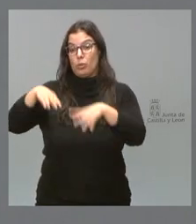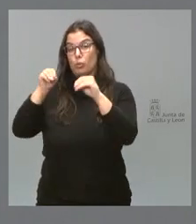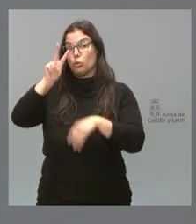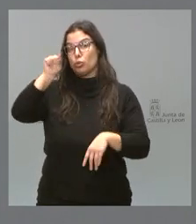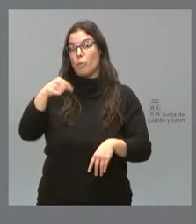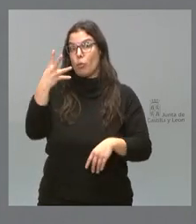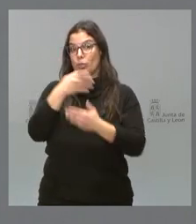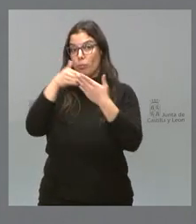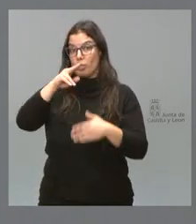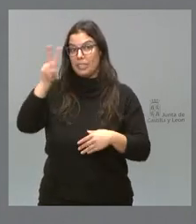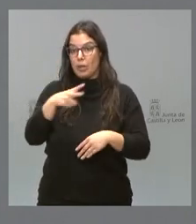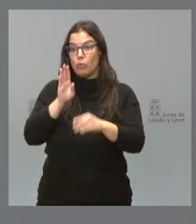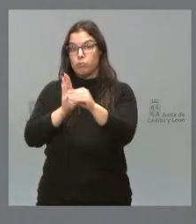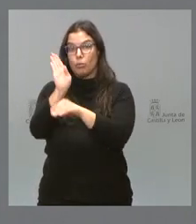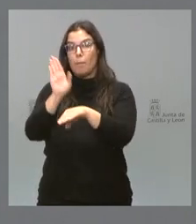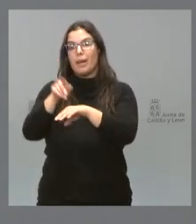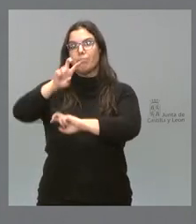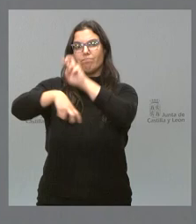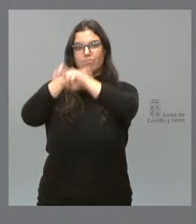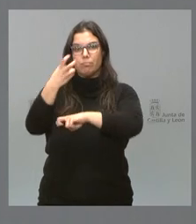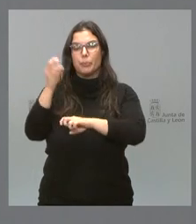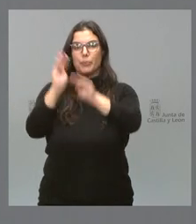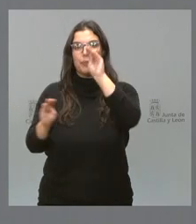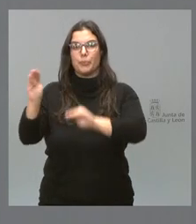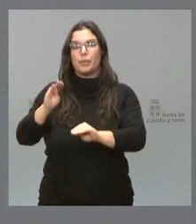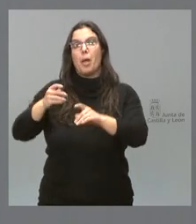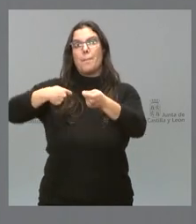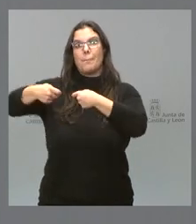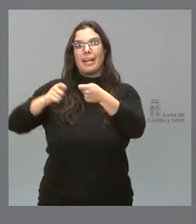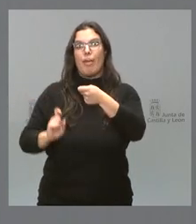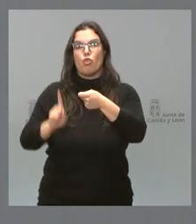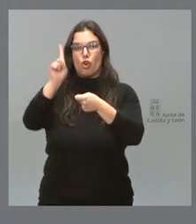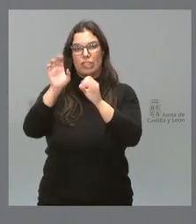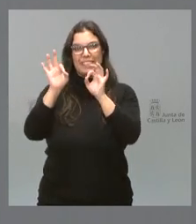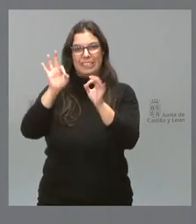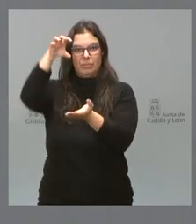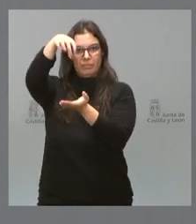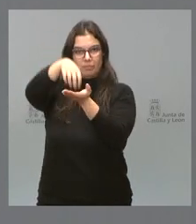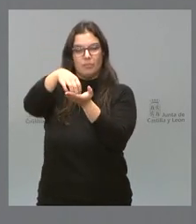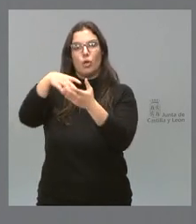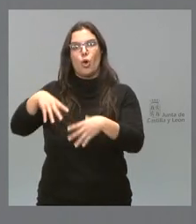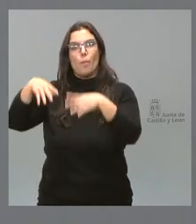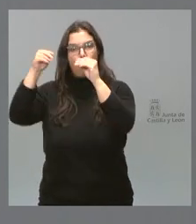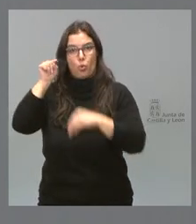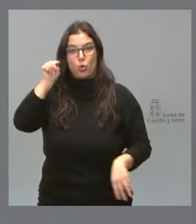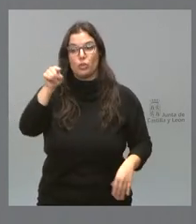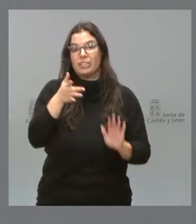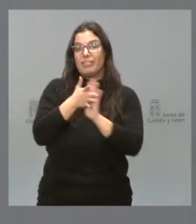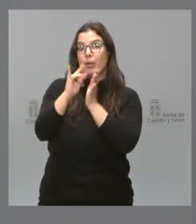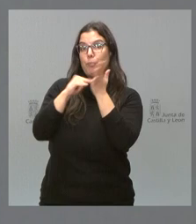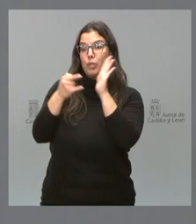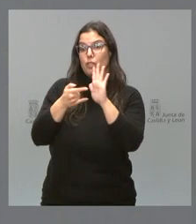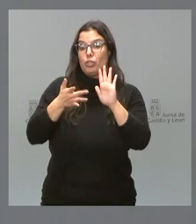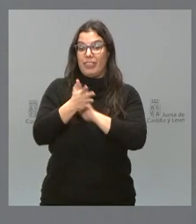millones de euros para la remodelación del mercado norte de Burgos estamos hablando de un proyecto que plantea el